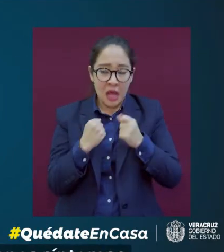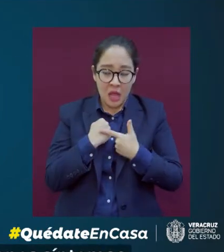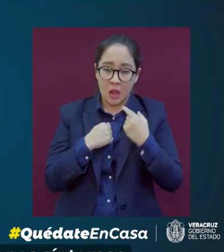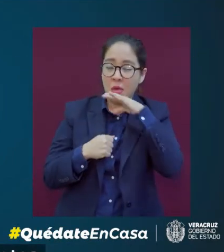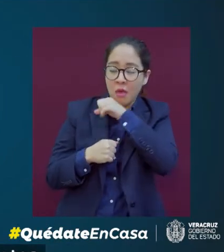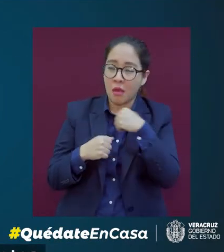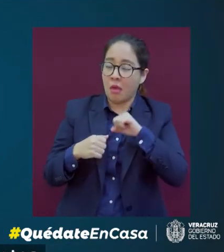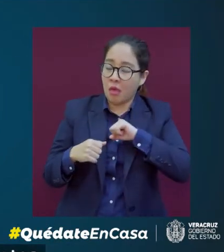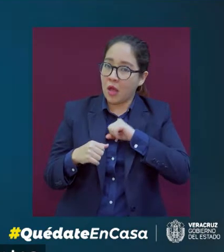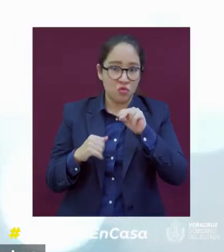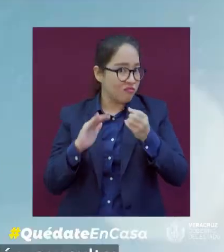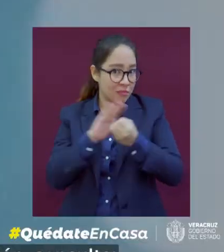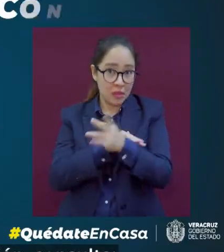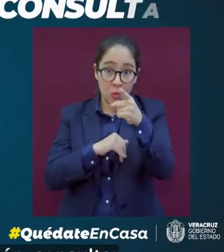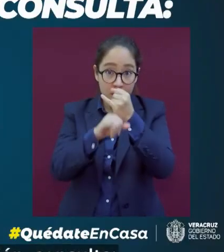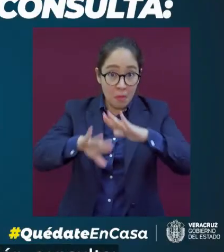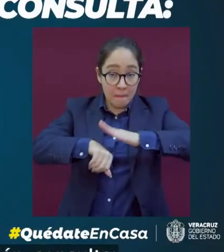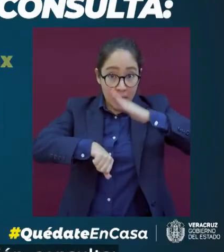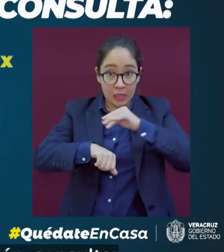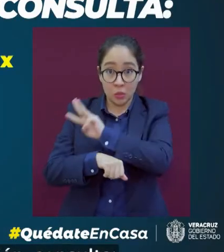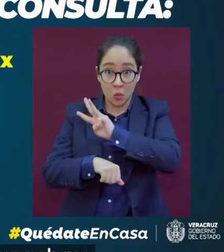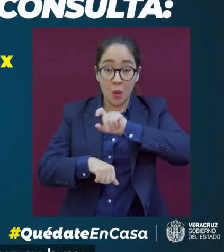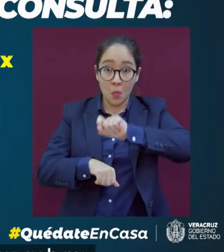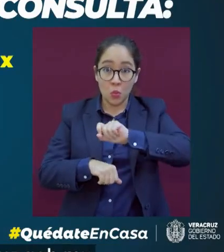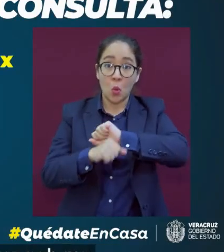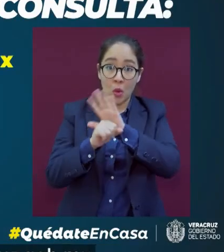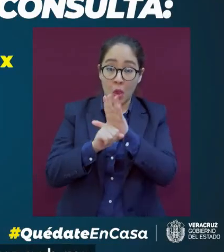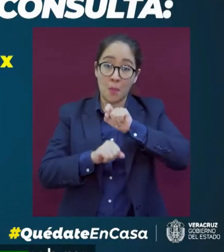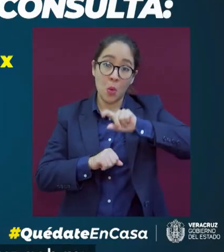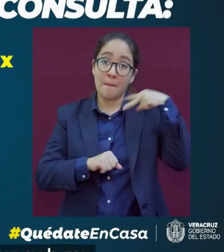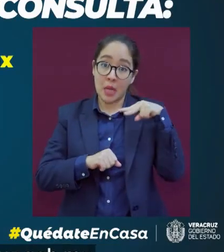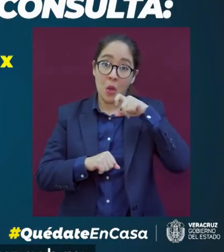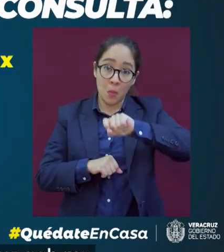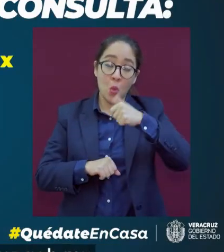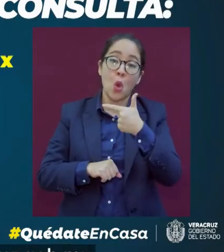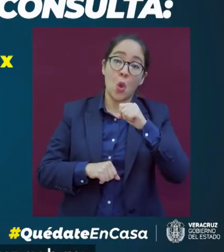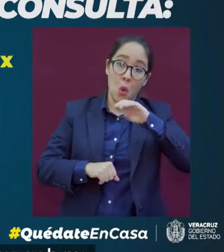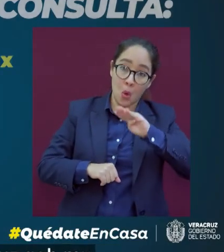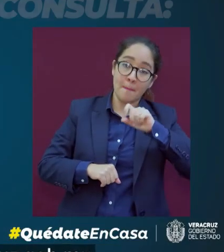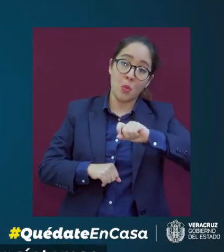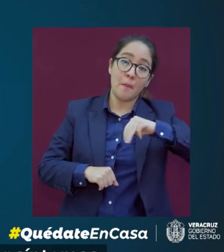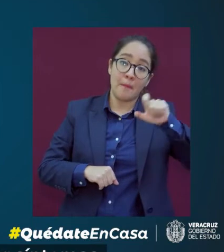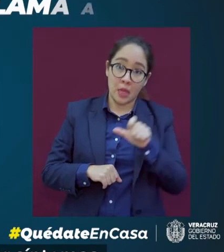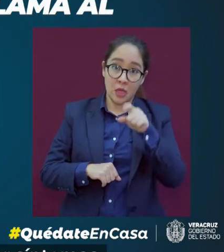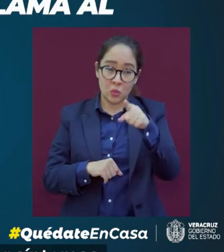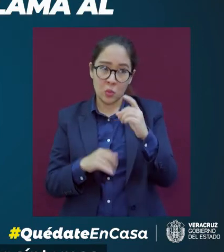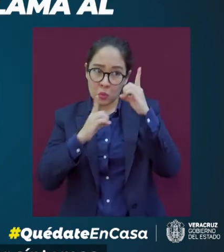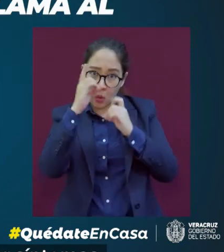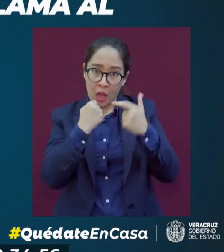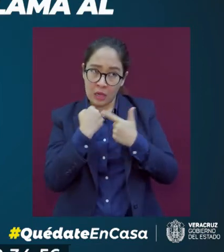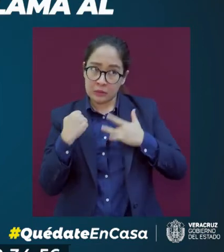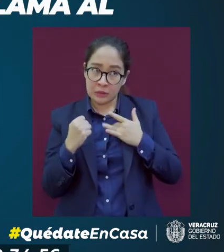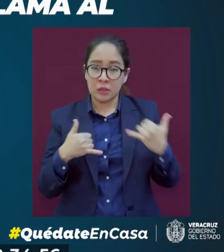si tienes síntomas, como fiebre y dos. Para mayor información, consulta coronavirus.veracruz.gov.mx. En caso de presentar